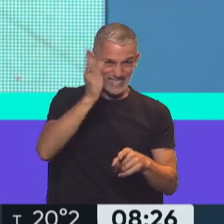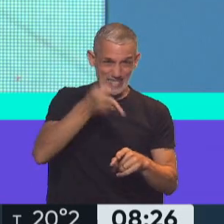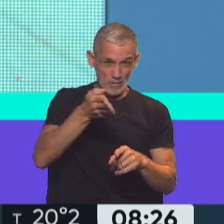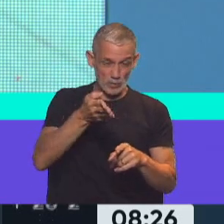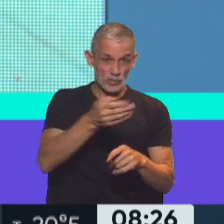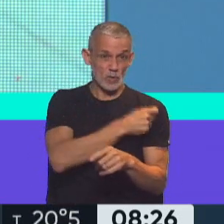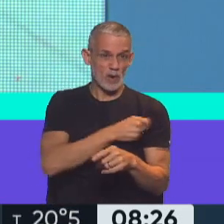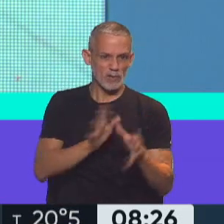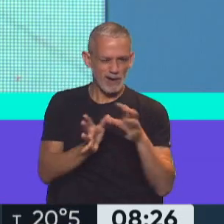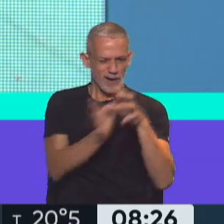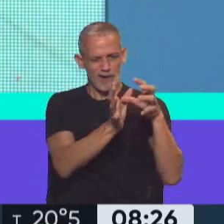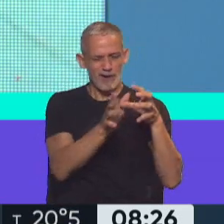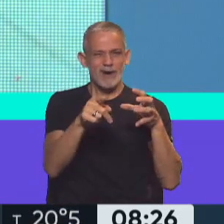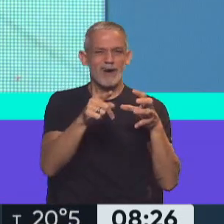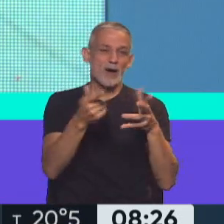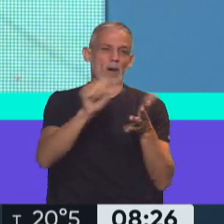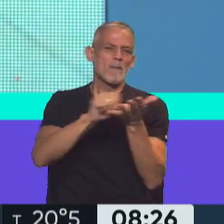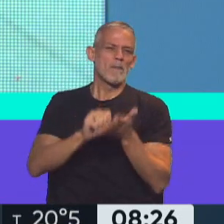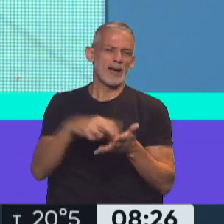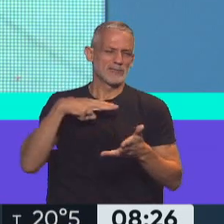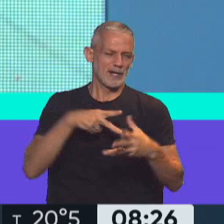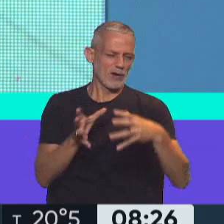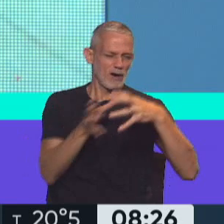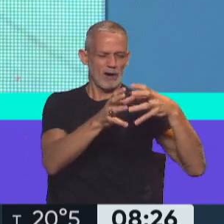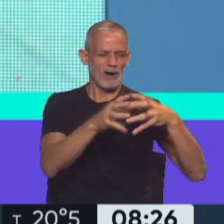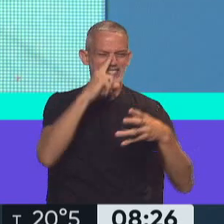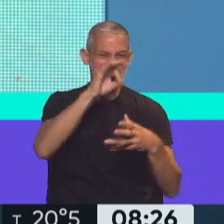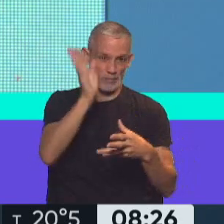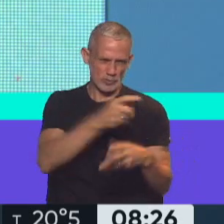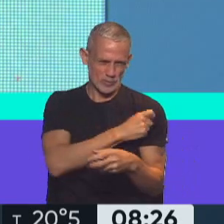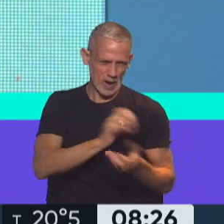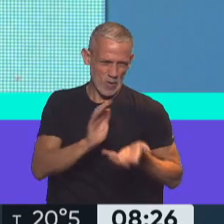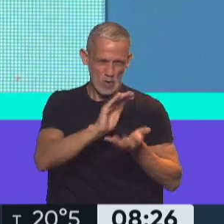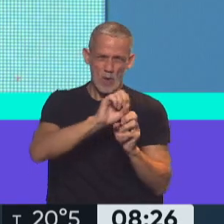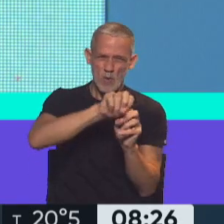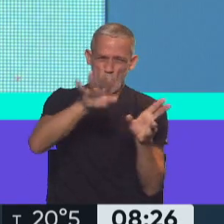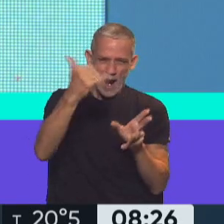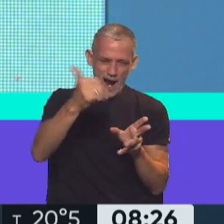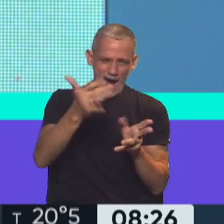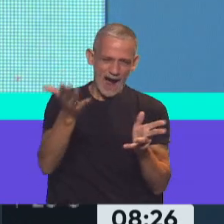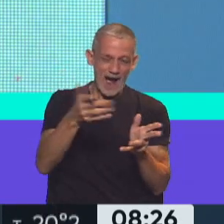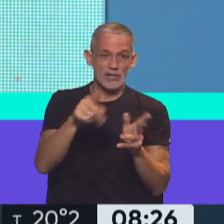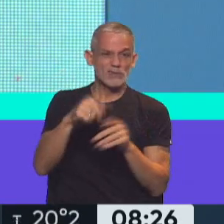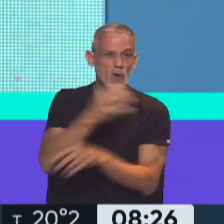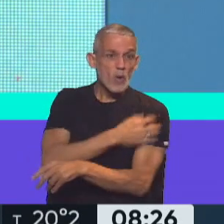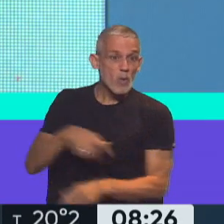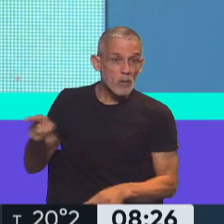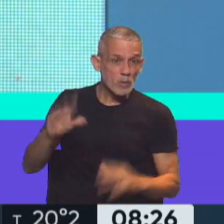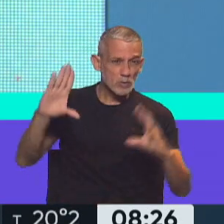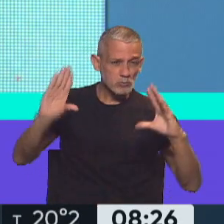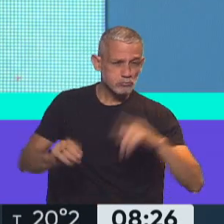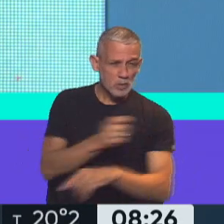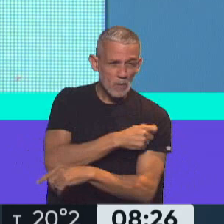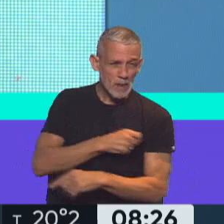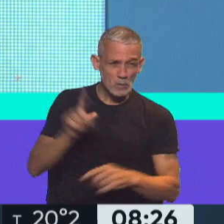las vacunas están distribuidas entre los países más ricos y los países de medianos y bajos ingresos tienen porcentajes